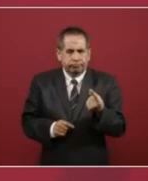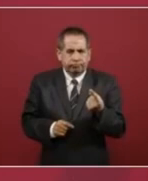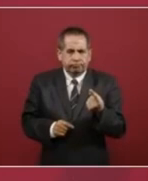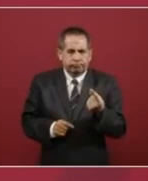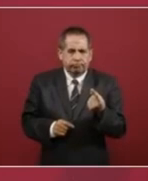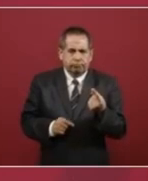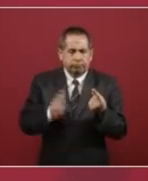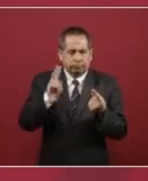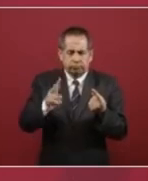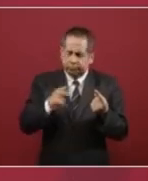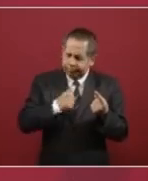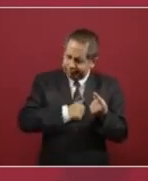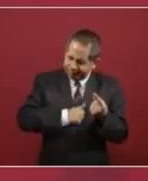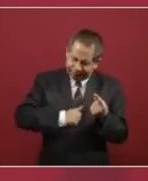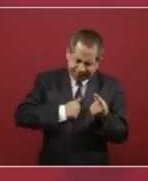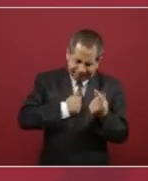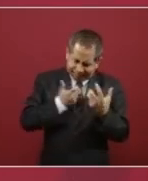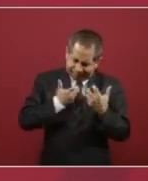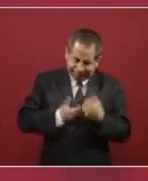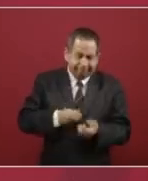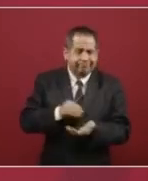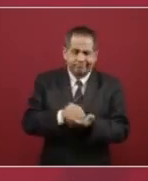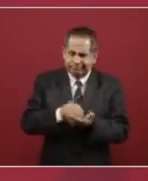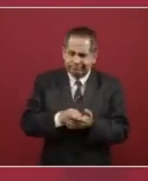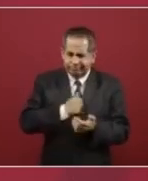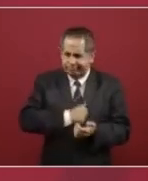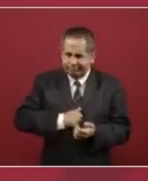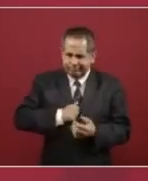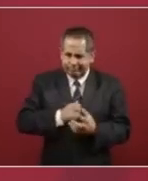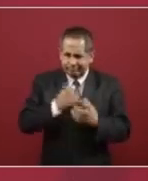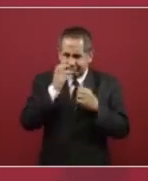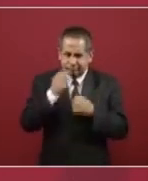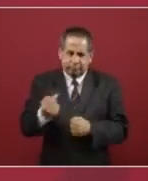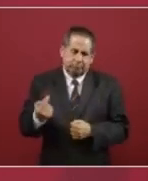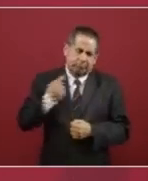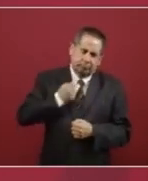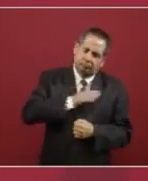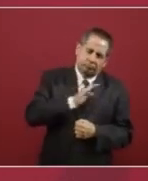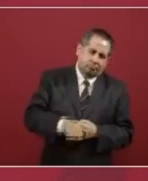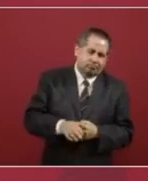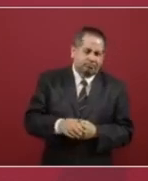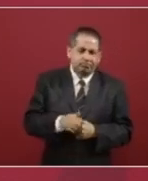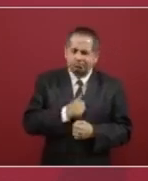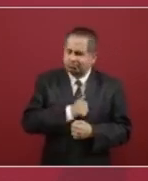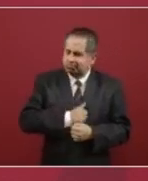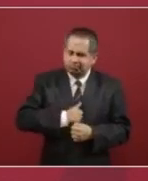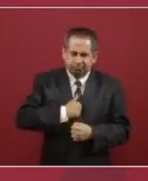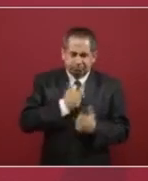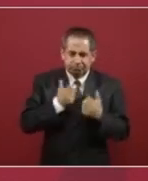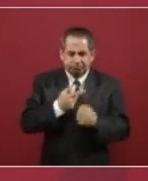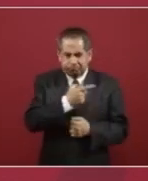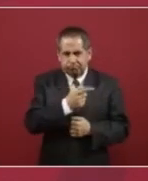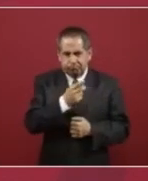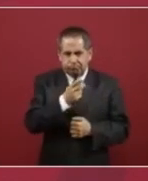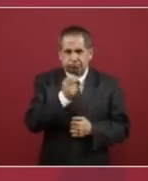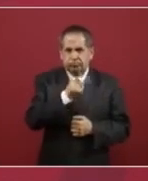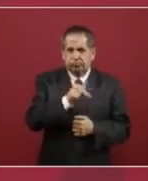lamenté mucho y sigo lamentando el asesinato de Luis Donaldo Colosio.